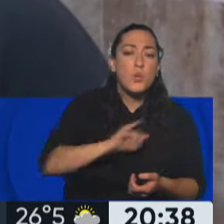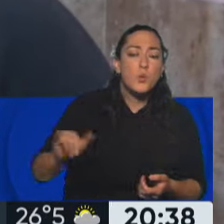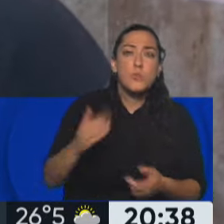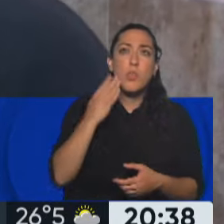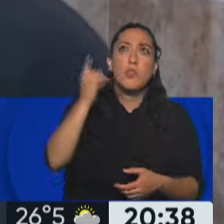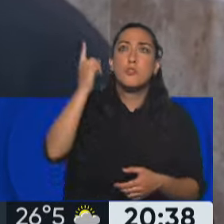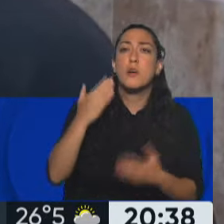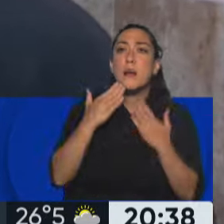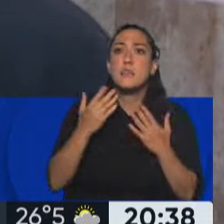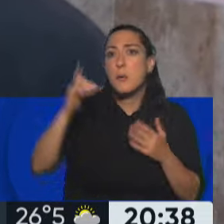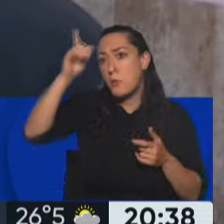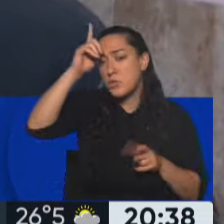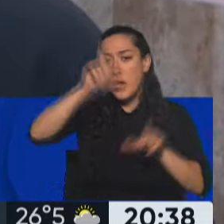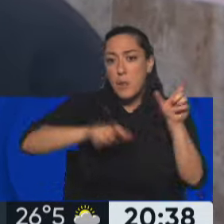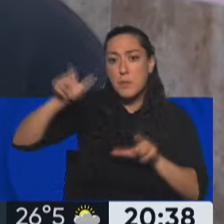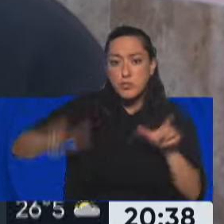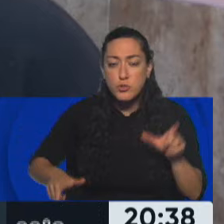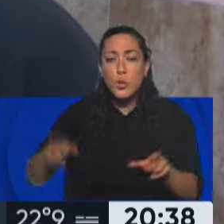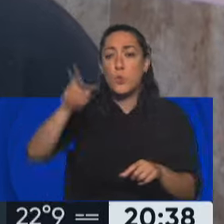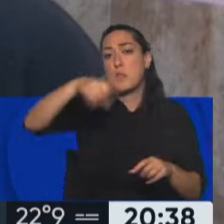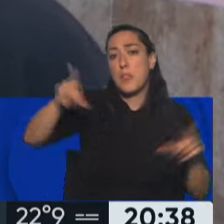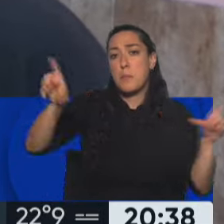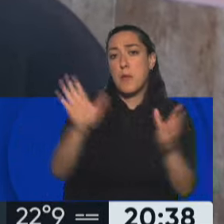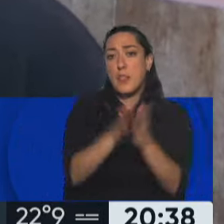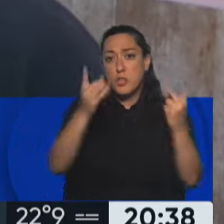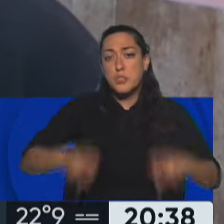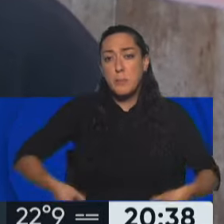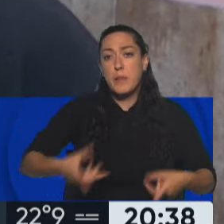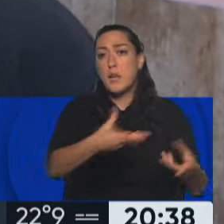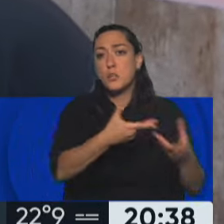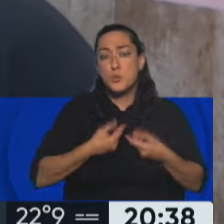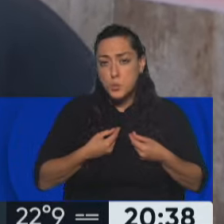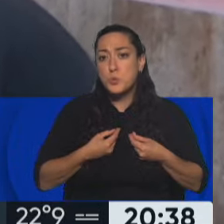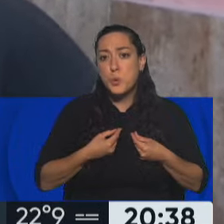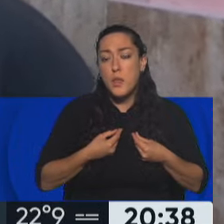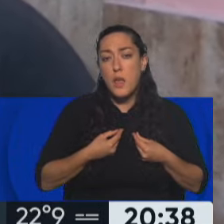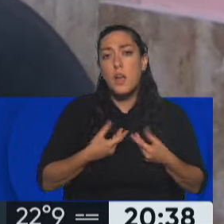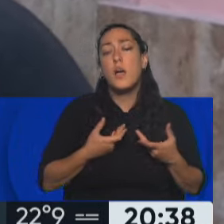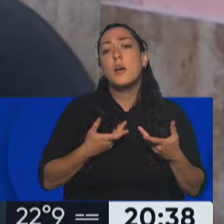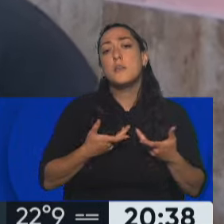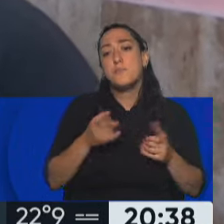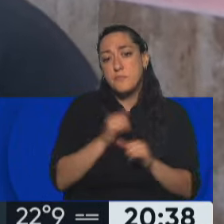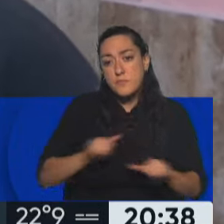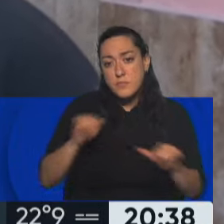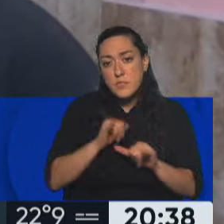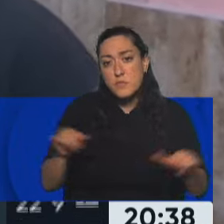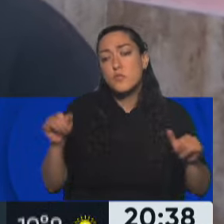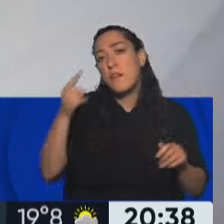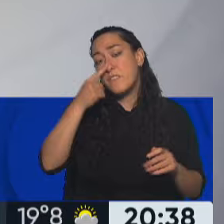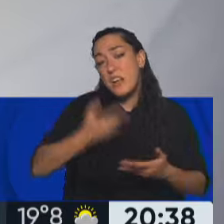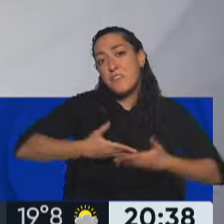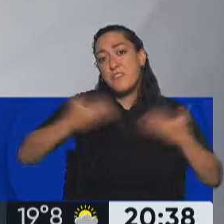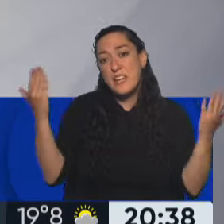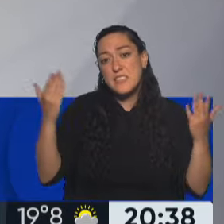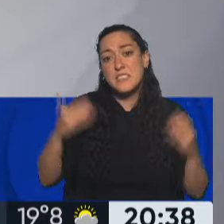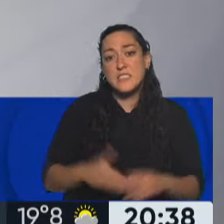la policía, la gente, ustedes mismos, los medios, nos pudieron dar esta gran mano para poder hoy tener un final feliz con